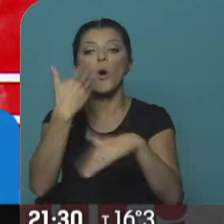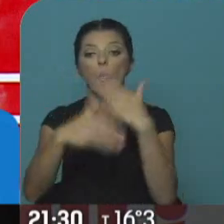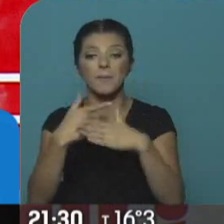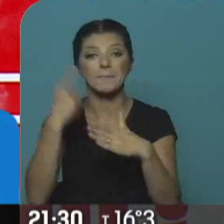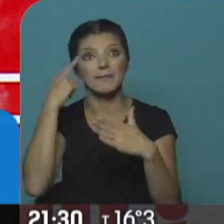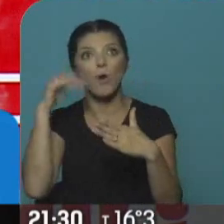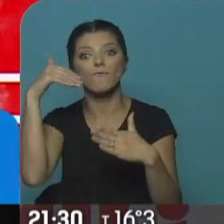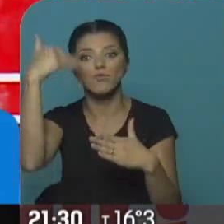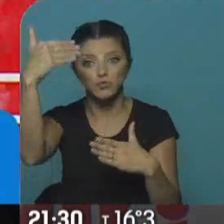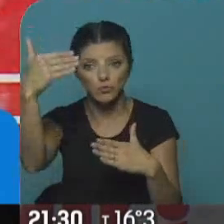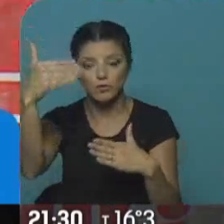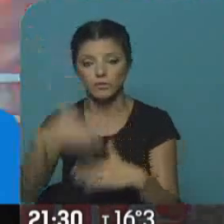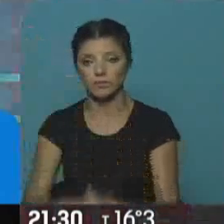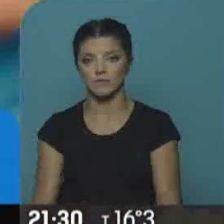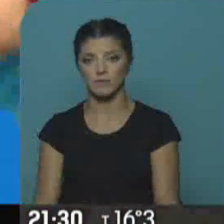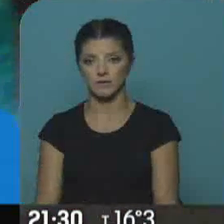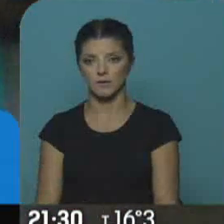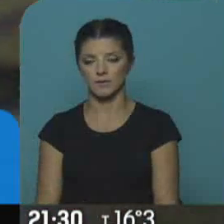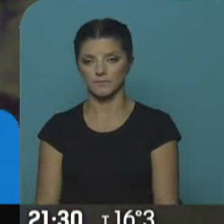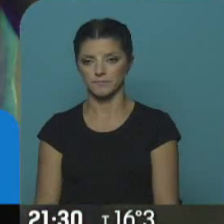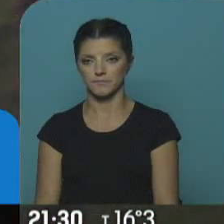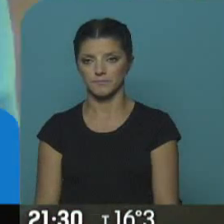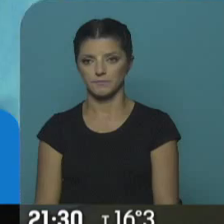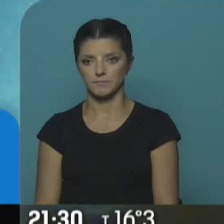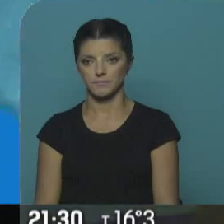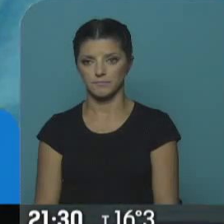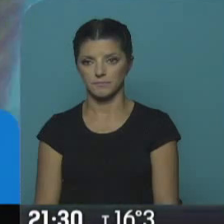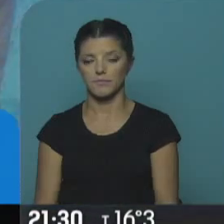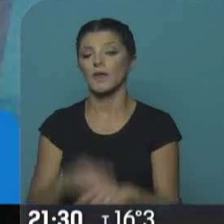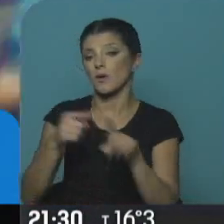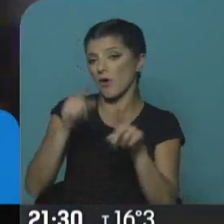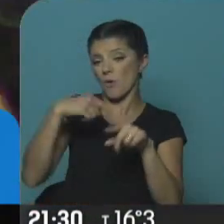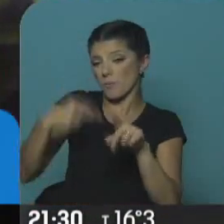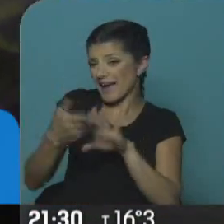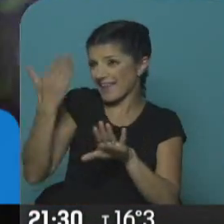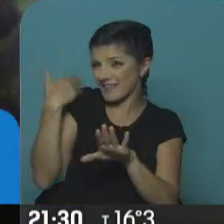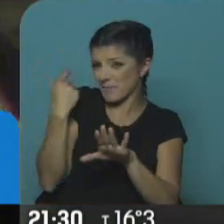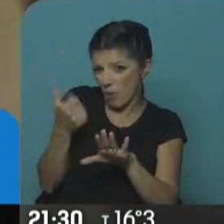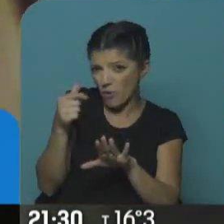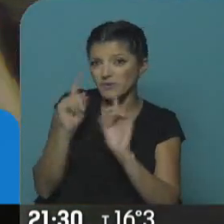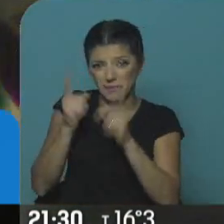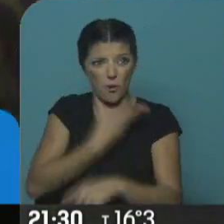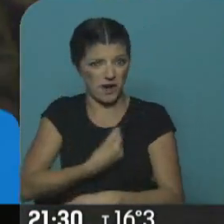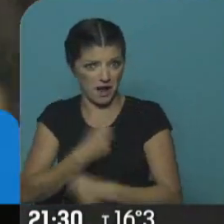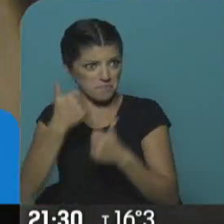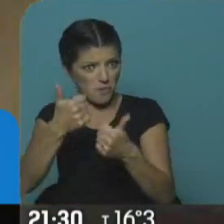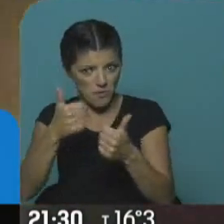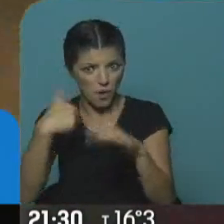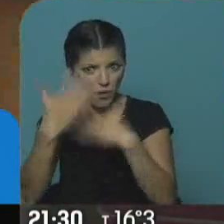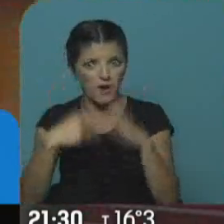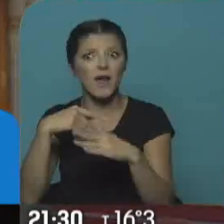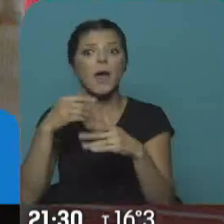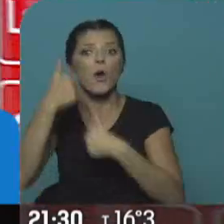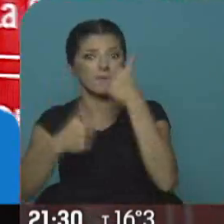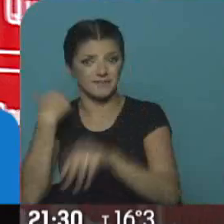futuro emparentarse con las cosas que hace un pasado no muy lejano lo tuvo Huracán como protagonista de cosas